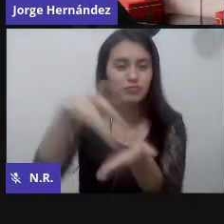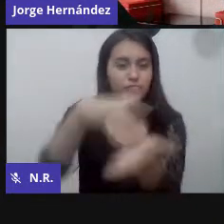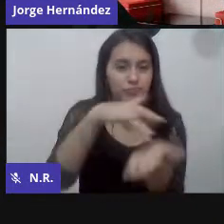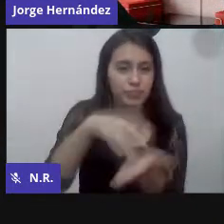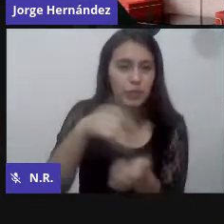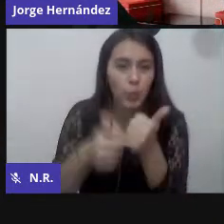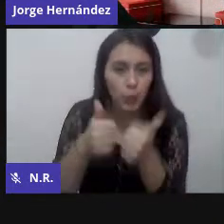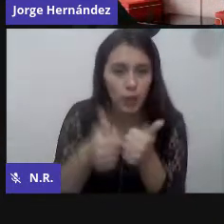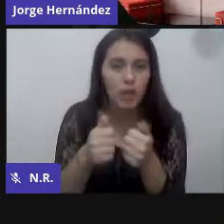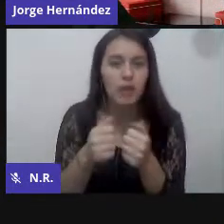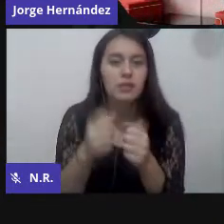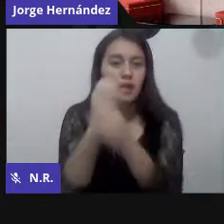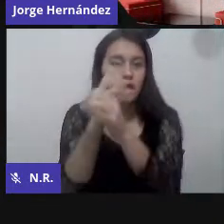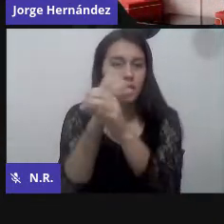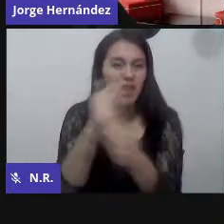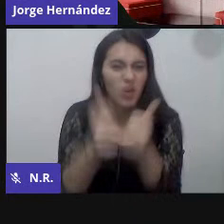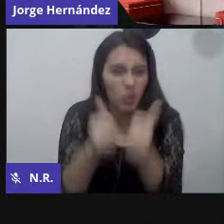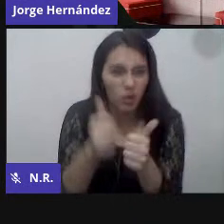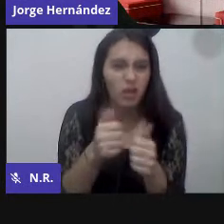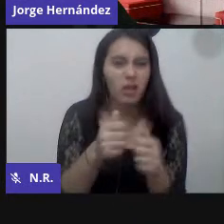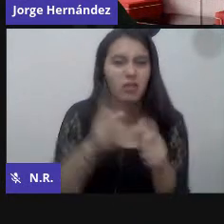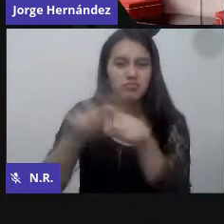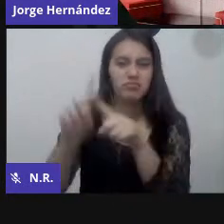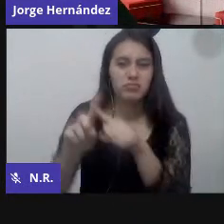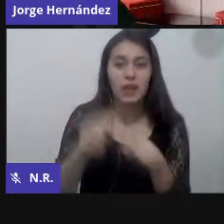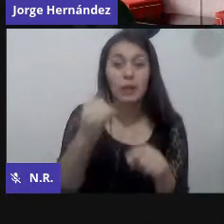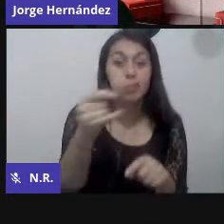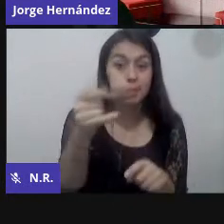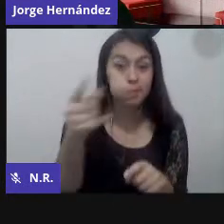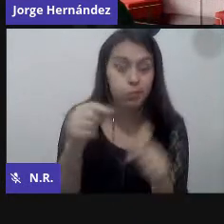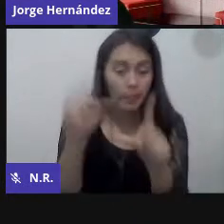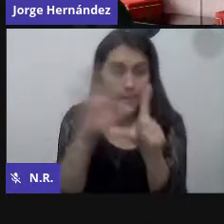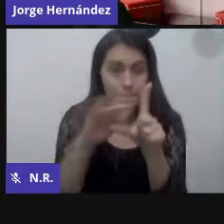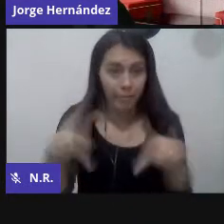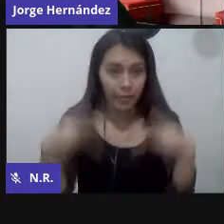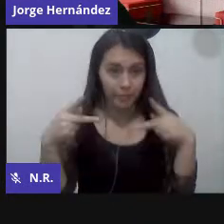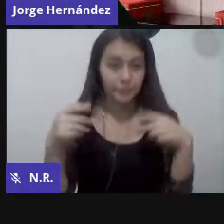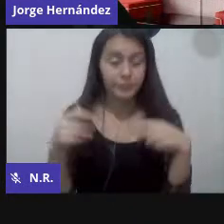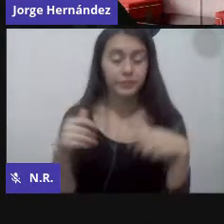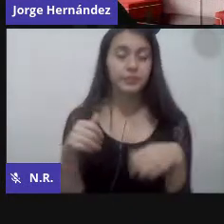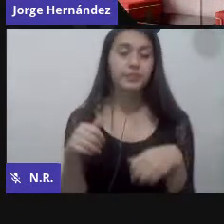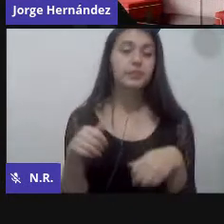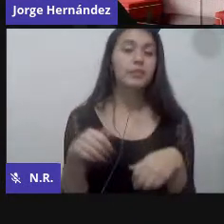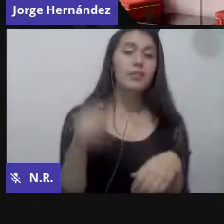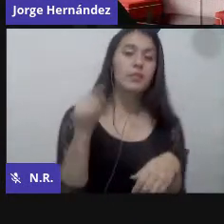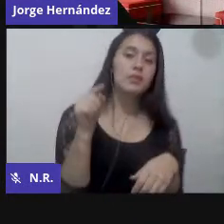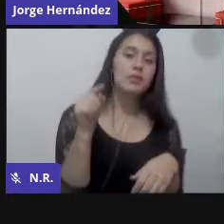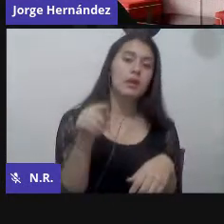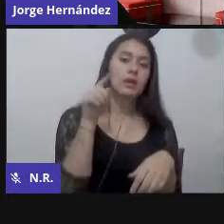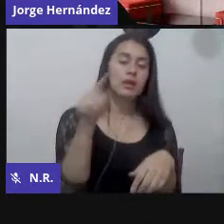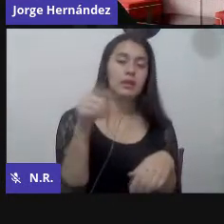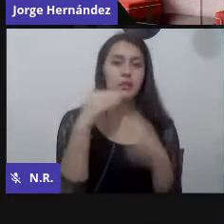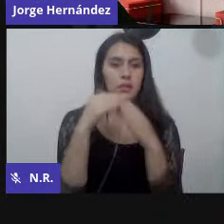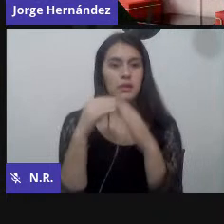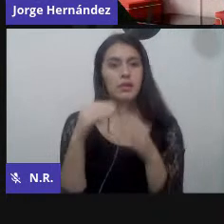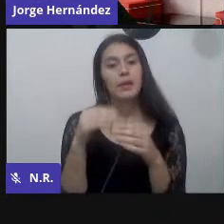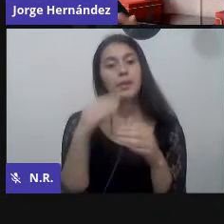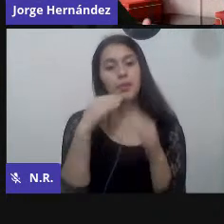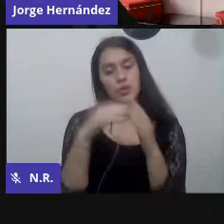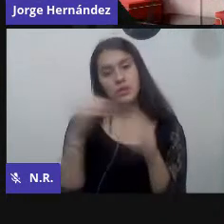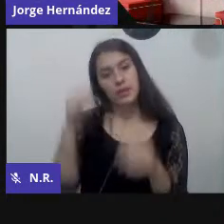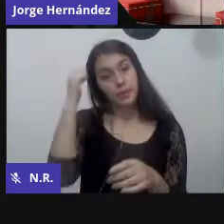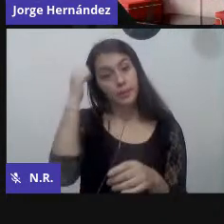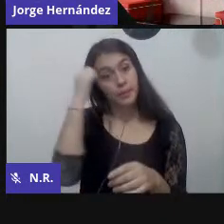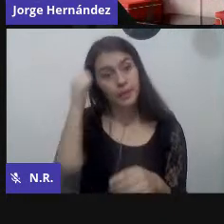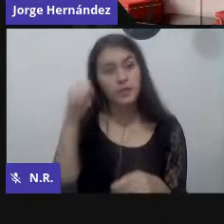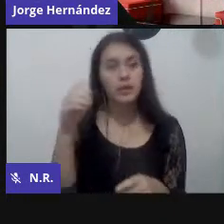y está la opción de hacer una transmisión en vivo. Nuestro equipo de CIDET, nuestra compañera Diana Sánchez, es quien